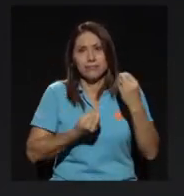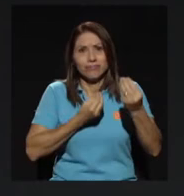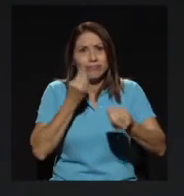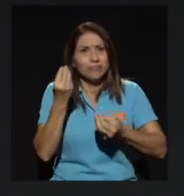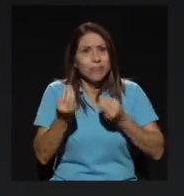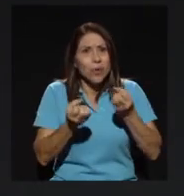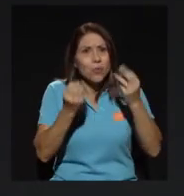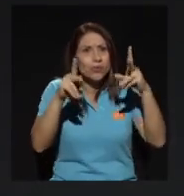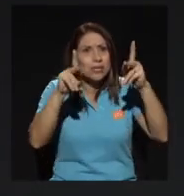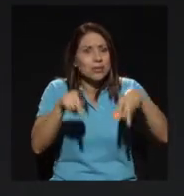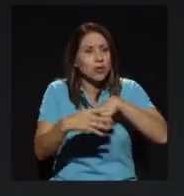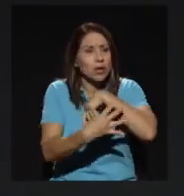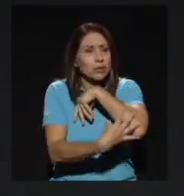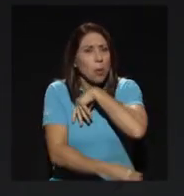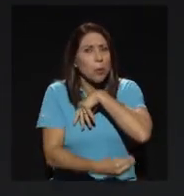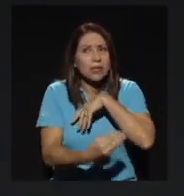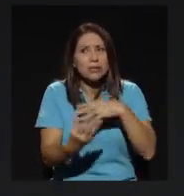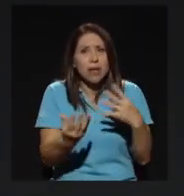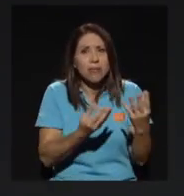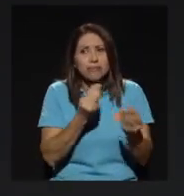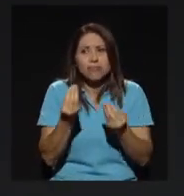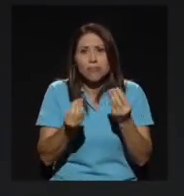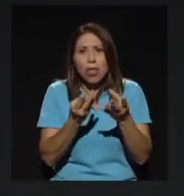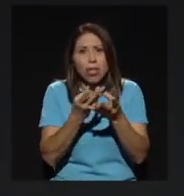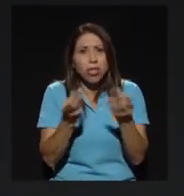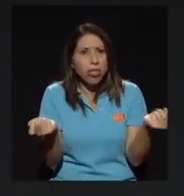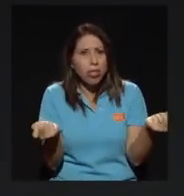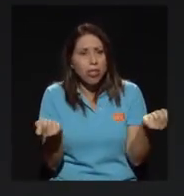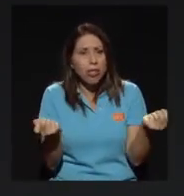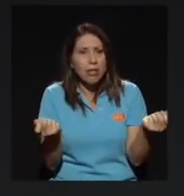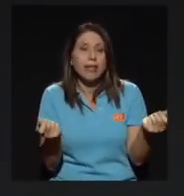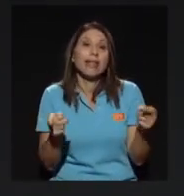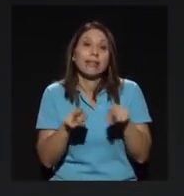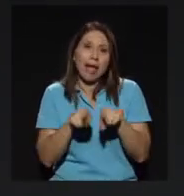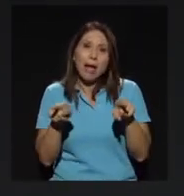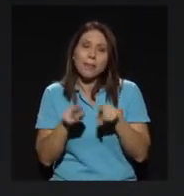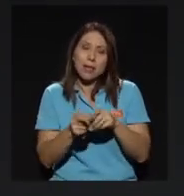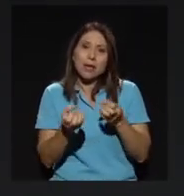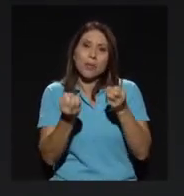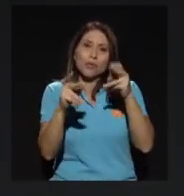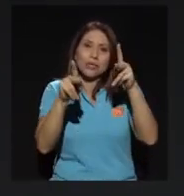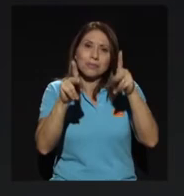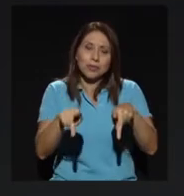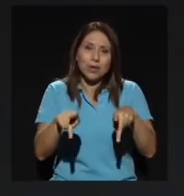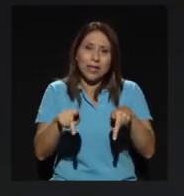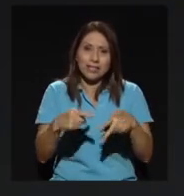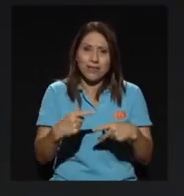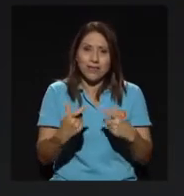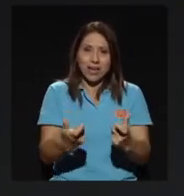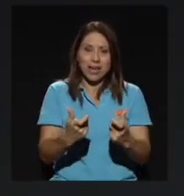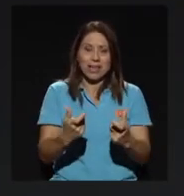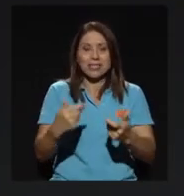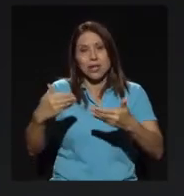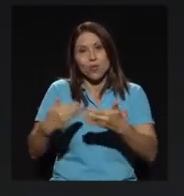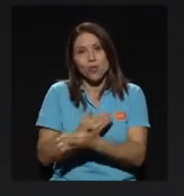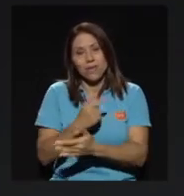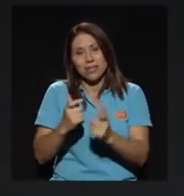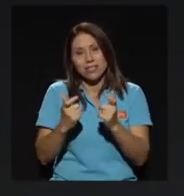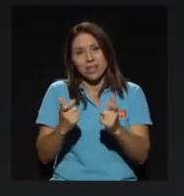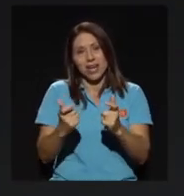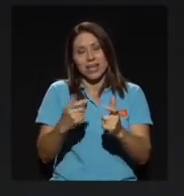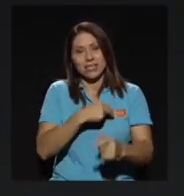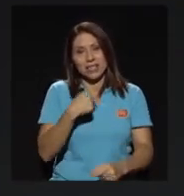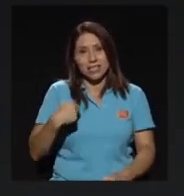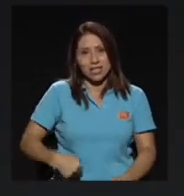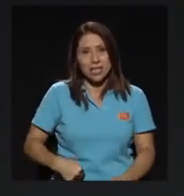grande de pobres nota de pie de página también hay muchos ricos y nuevos ricos y quiera eso eso ocurre en un